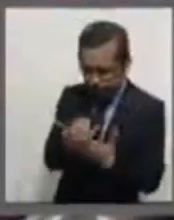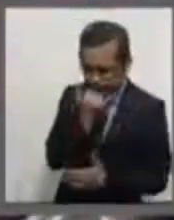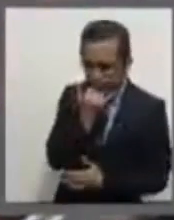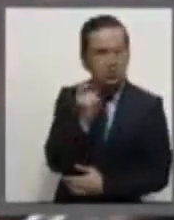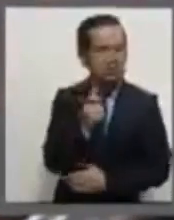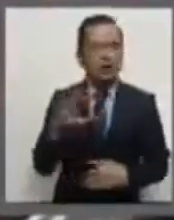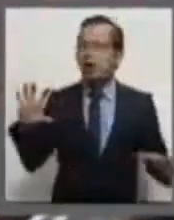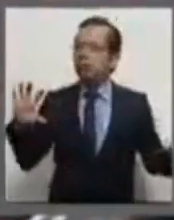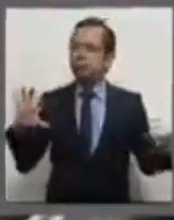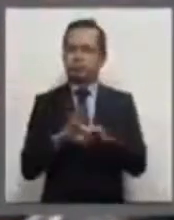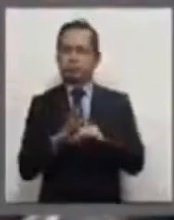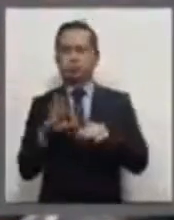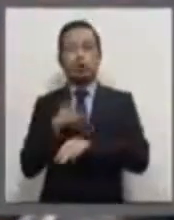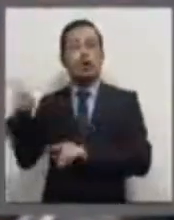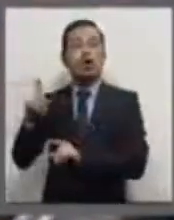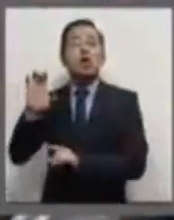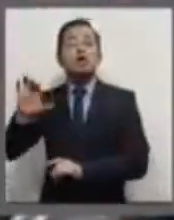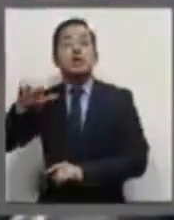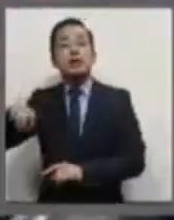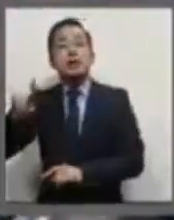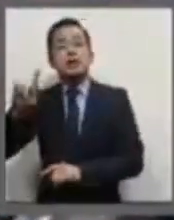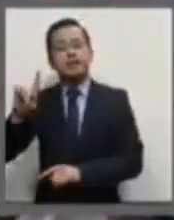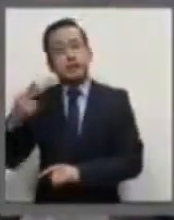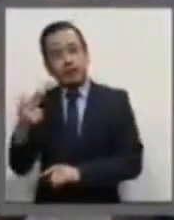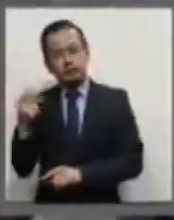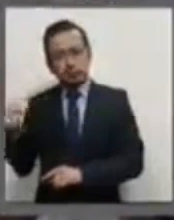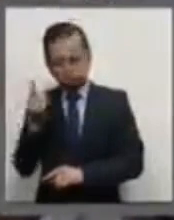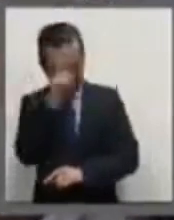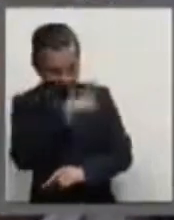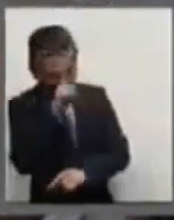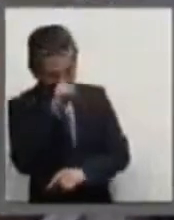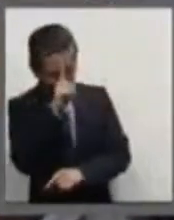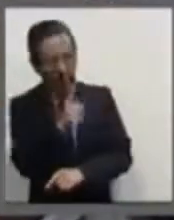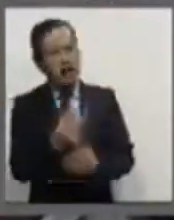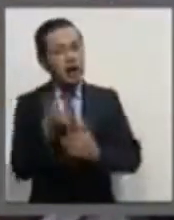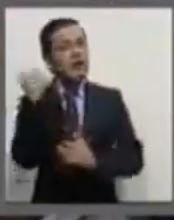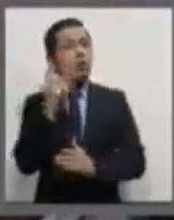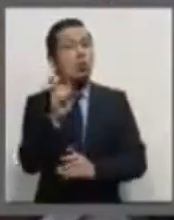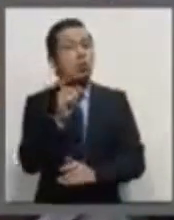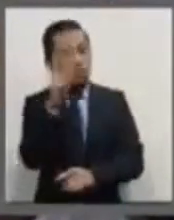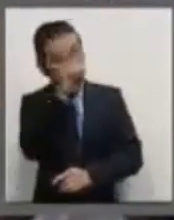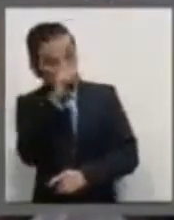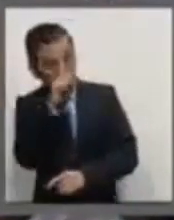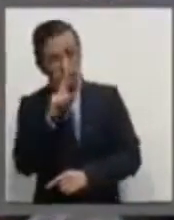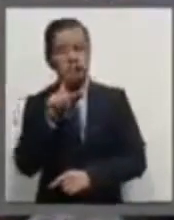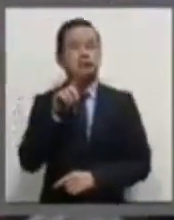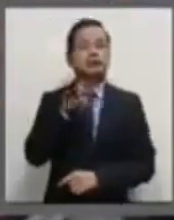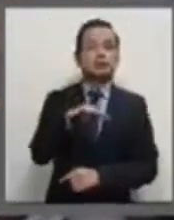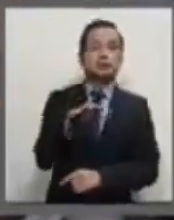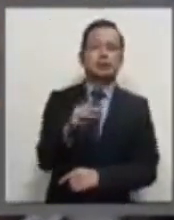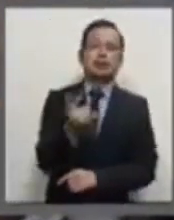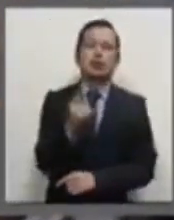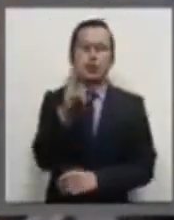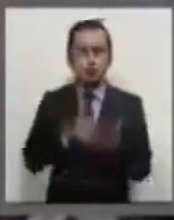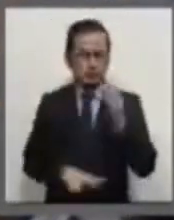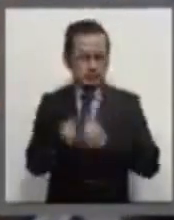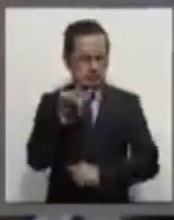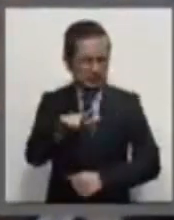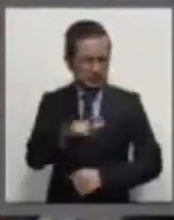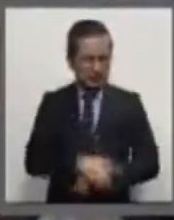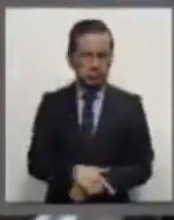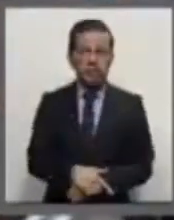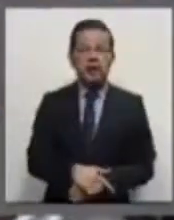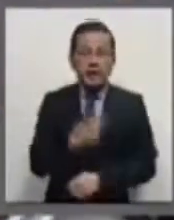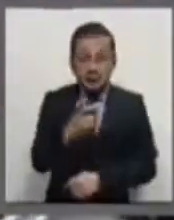Humanos del 19 de julio del 17. Sirva este espacio para demandar justicia para